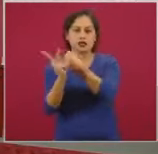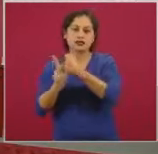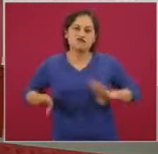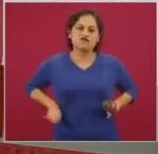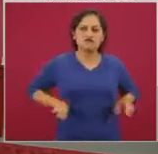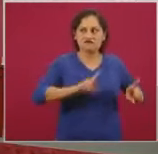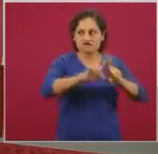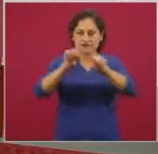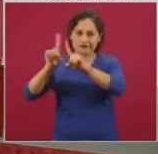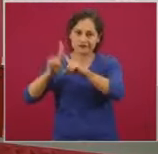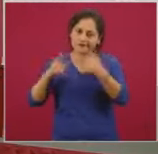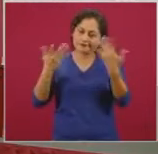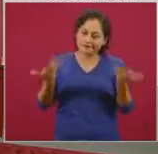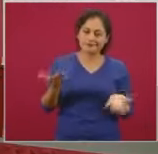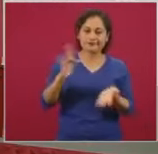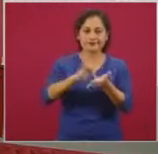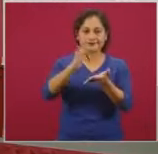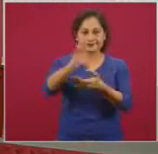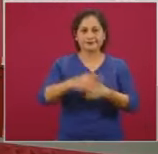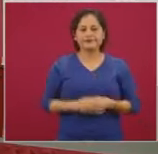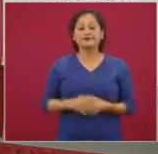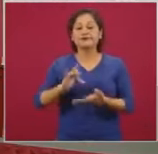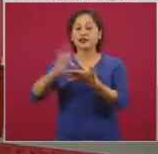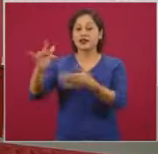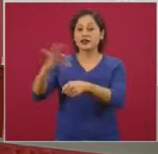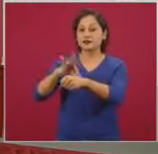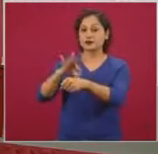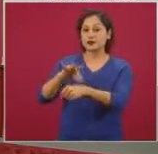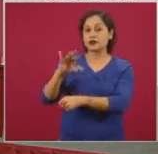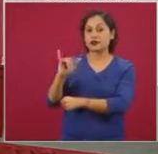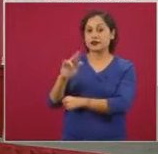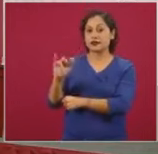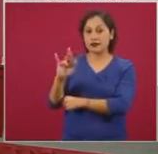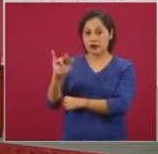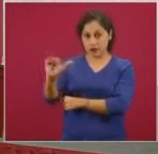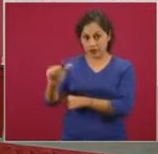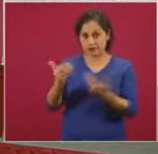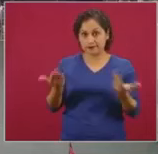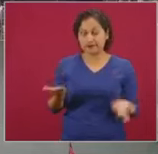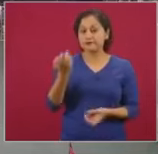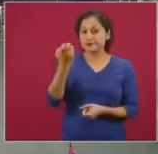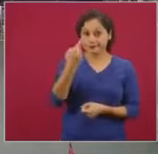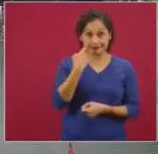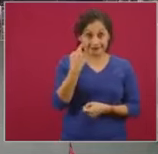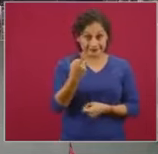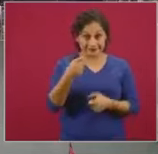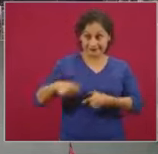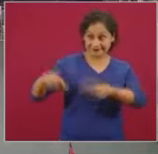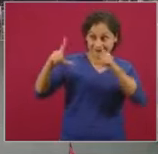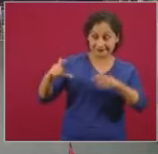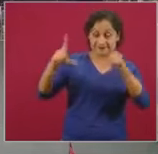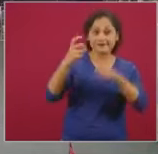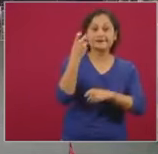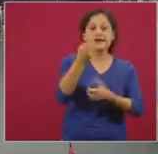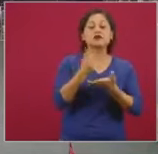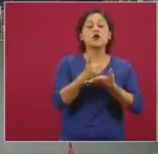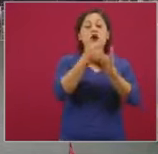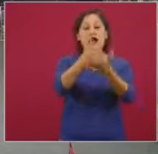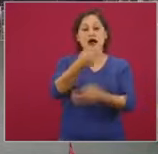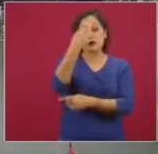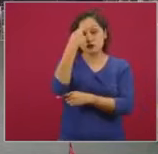Muchas gracias. Muchas gracias, doctor Ruy López Ridaura. Como pueden ver, una herramienta más que complementa